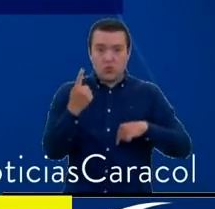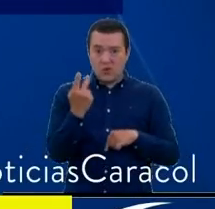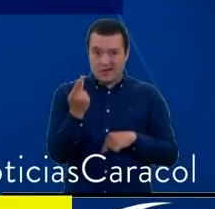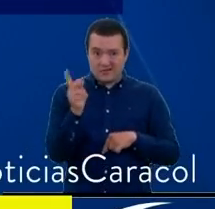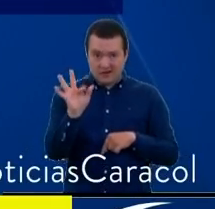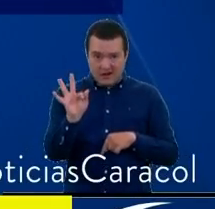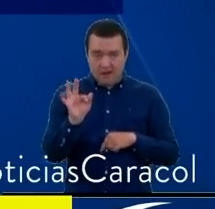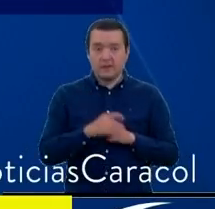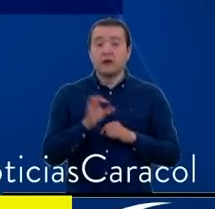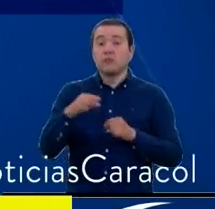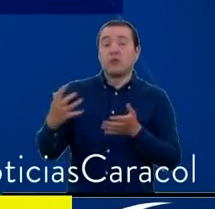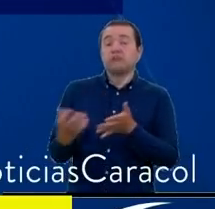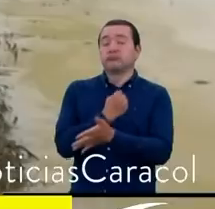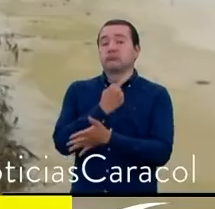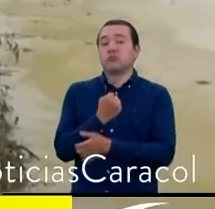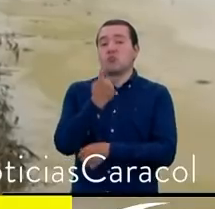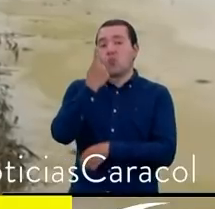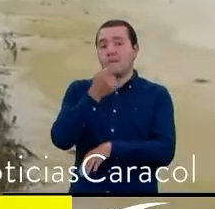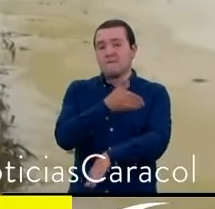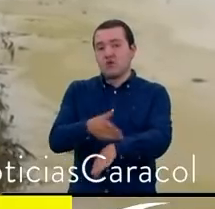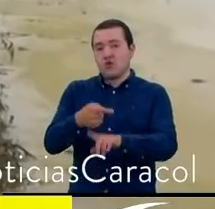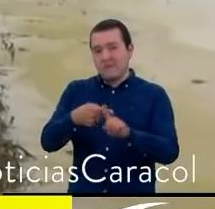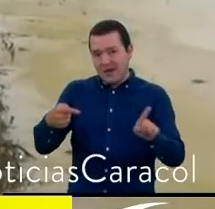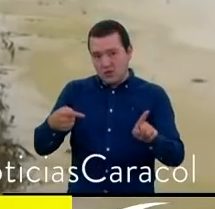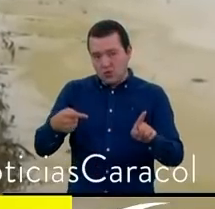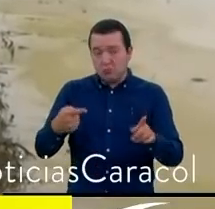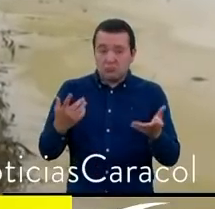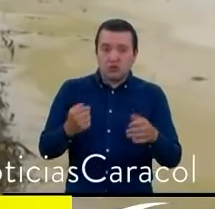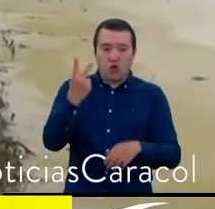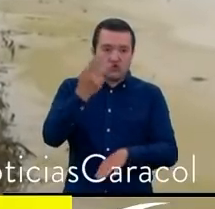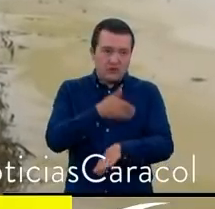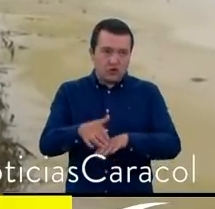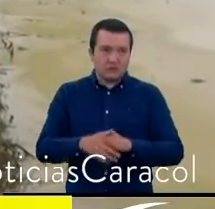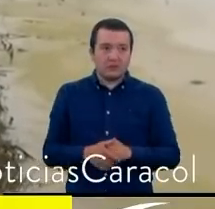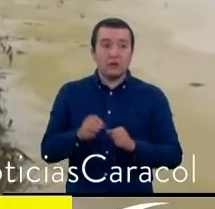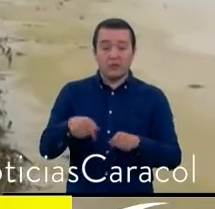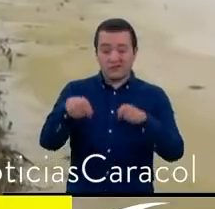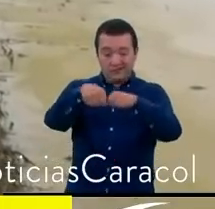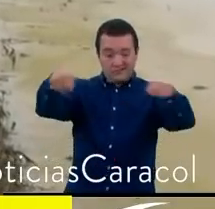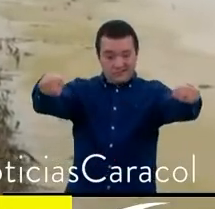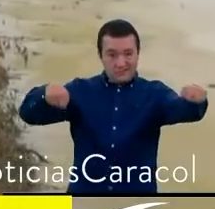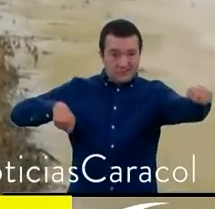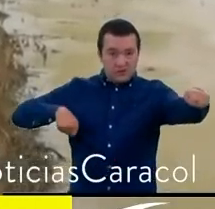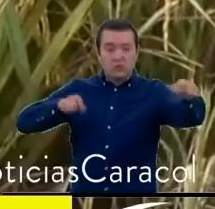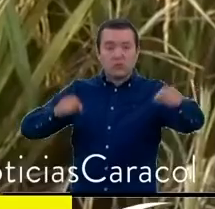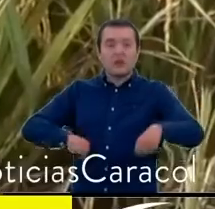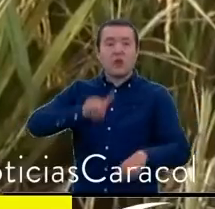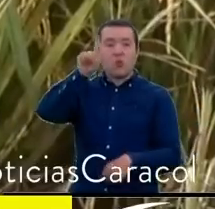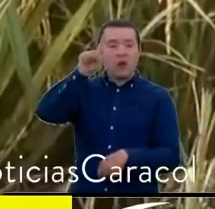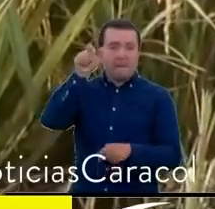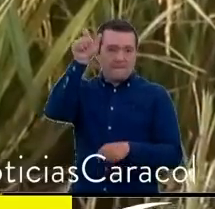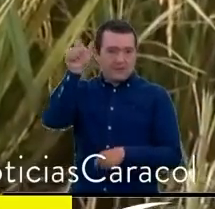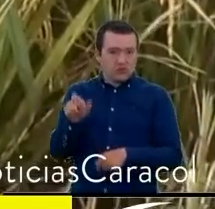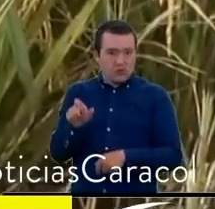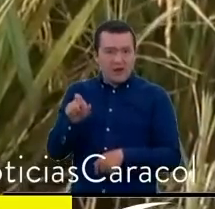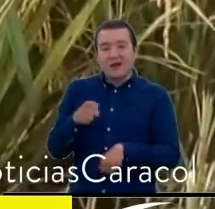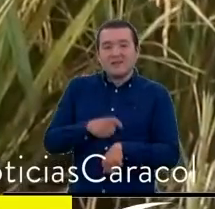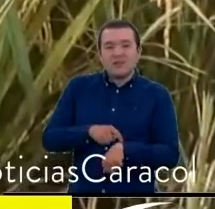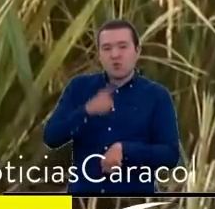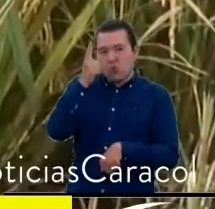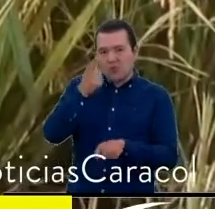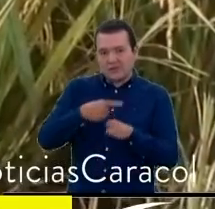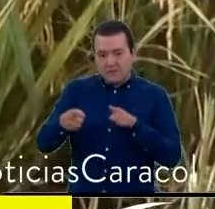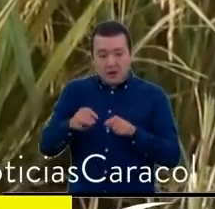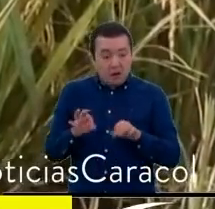o hasta 2 millones de pesos. Para sembrar un hectárea de arroz se requiere una persona y lo hace en una semana. Y luego de 120 días